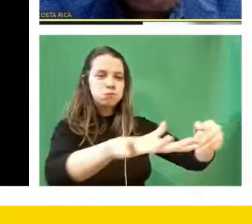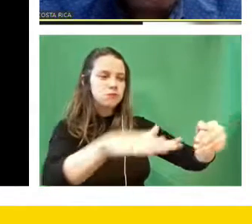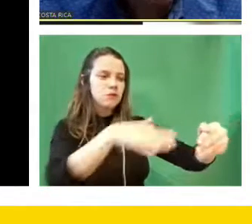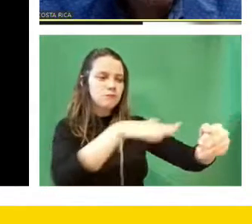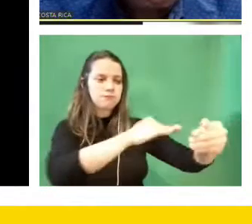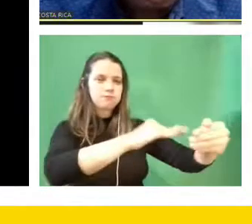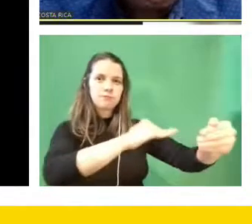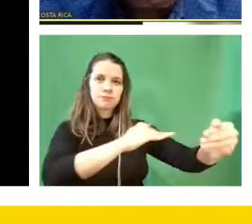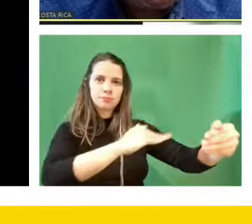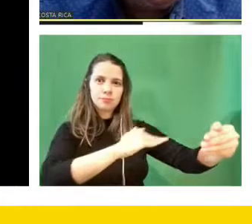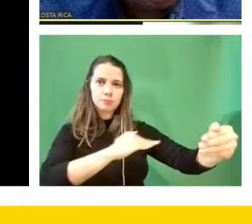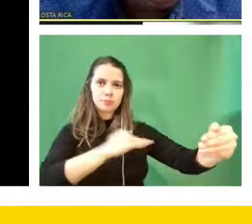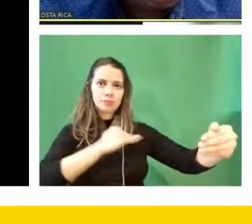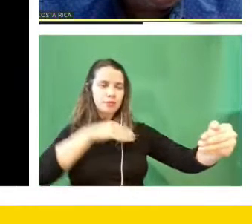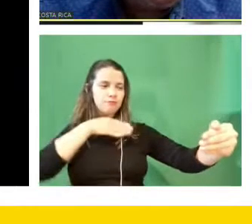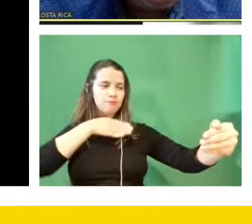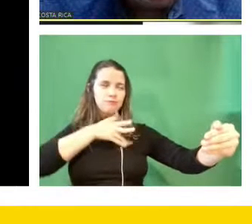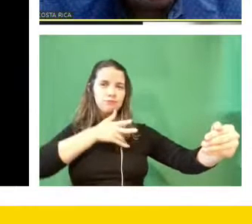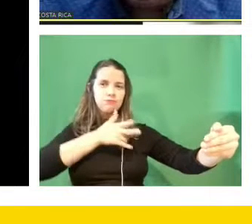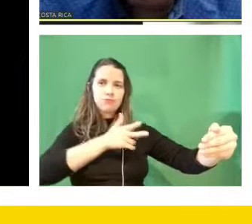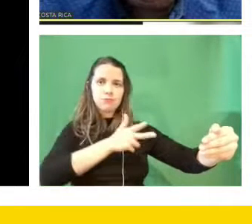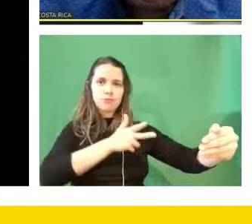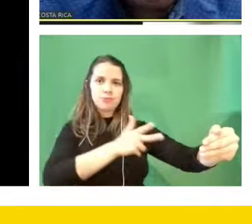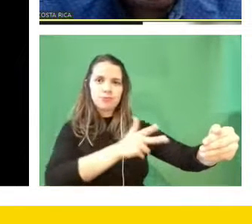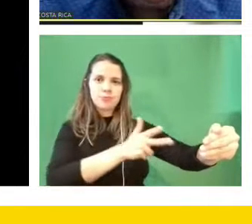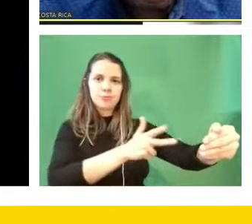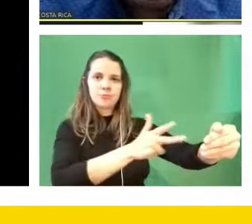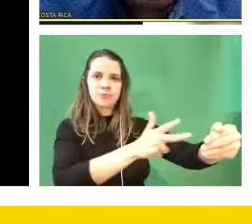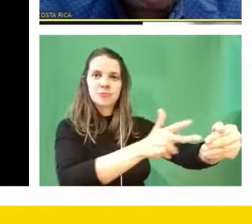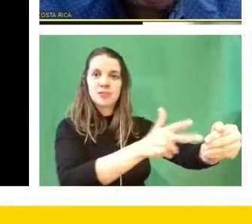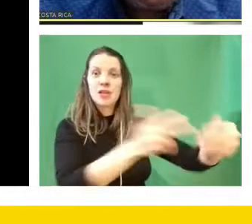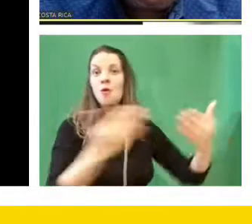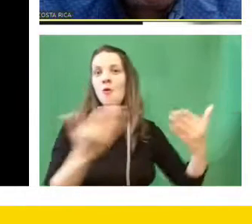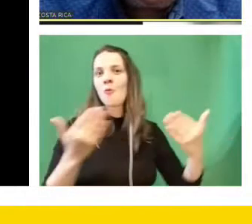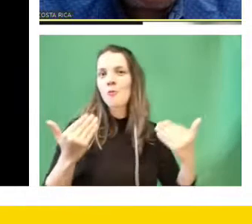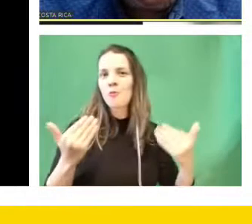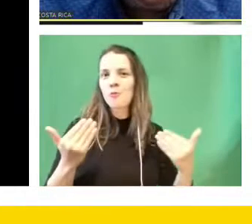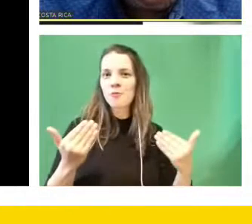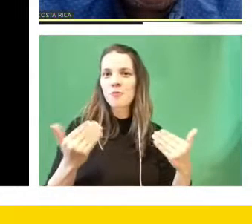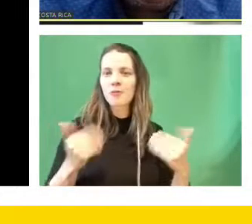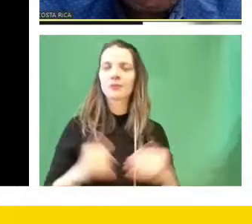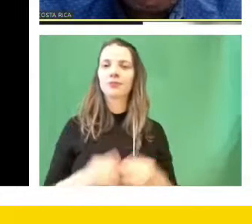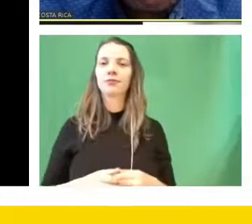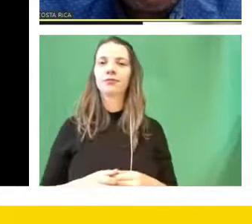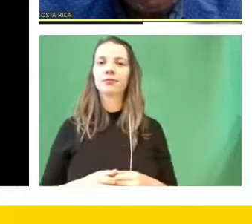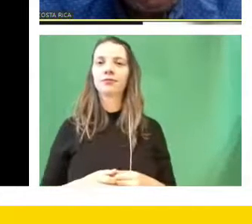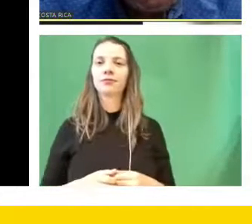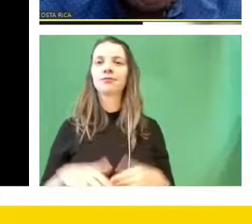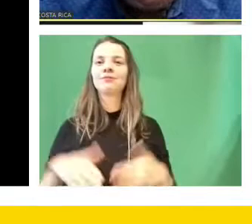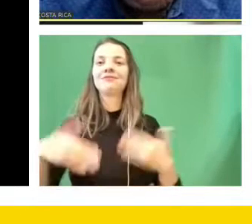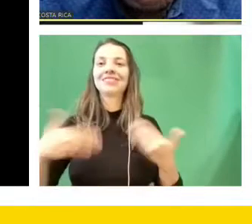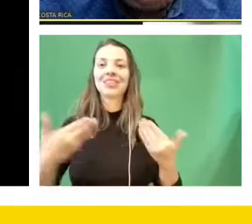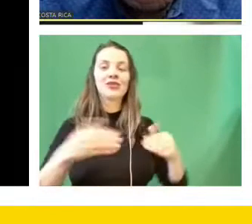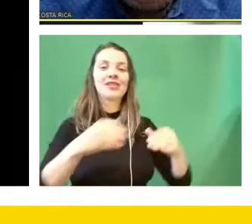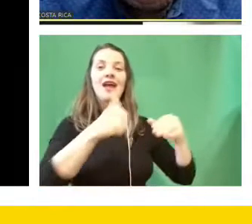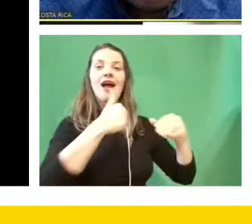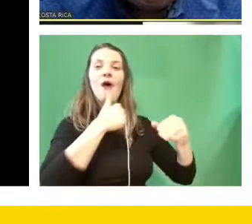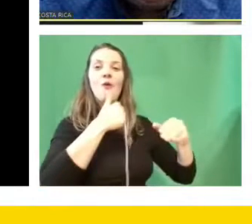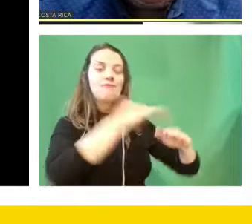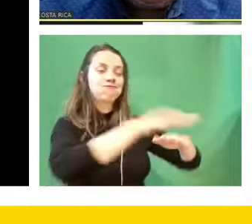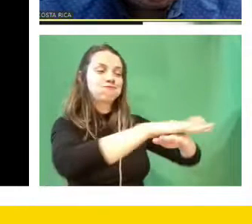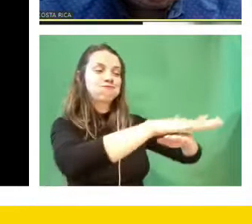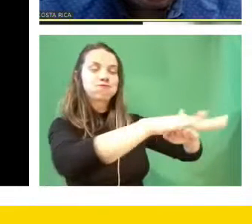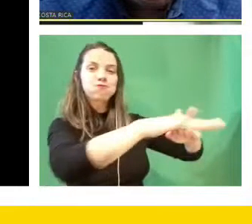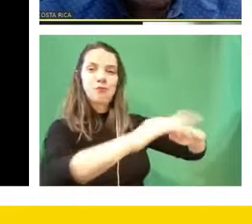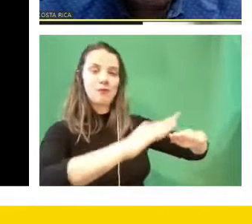las pasarelas más largas que existe en Costa Rica, para que las personas puedan llegar hasta nivel de playa. Segunda